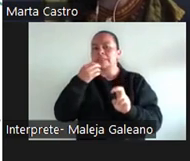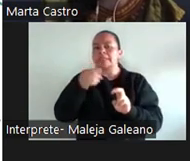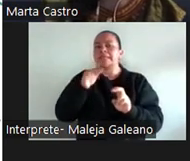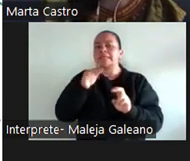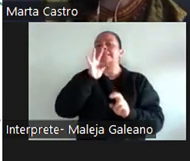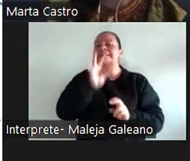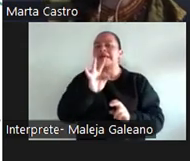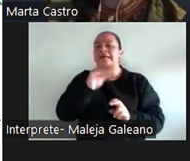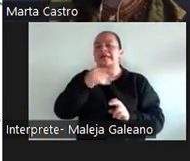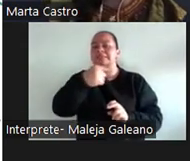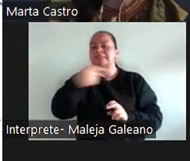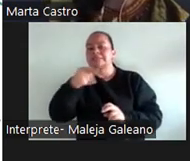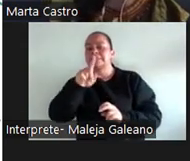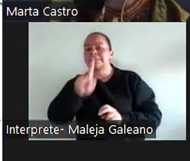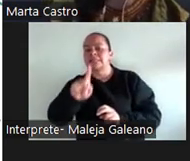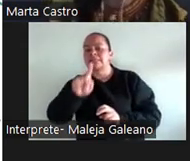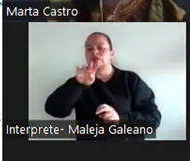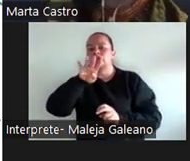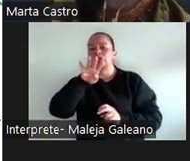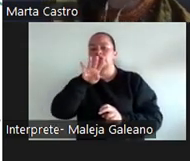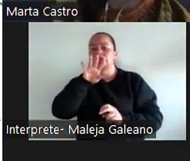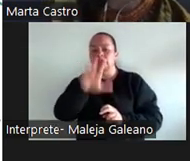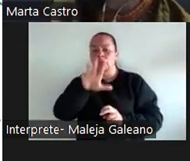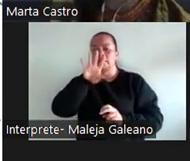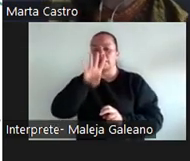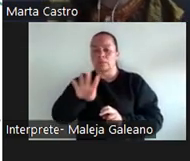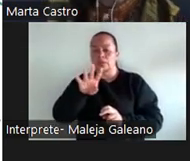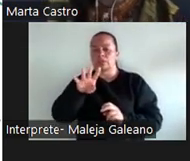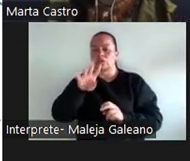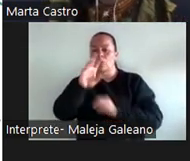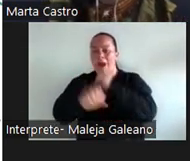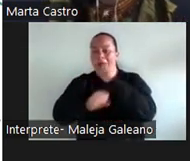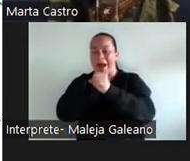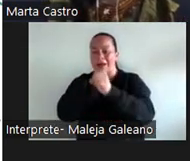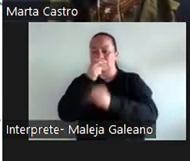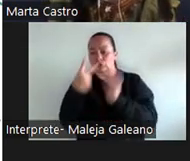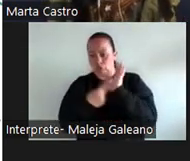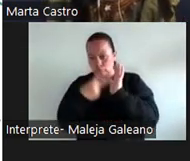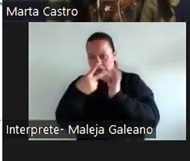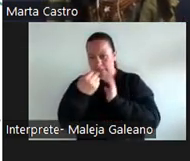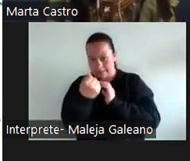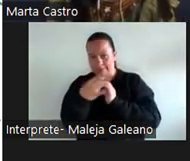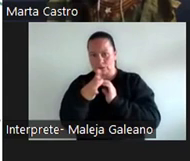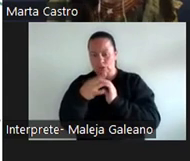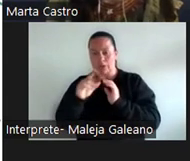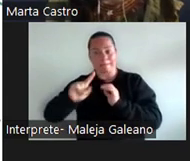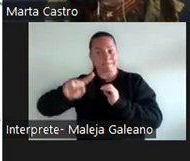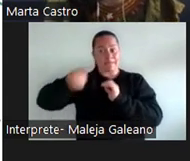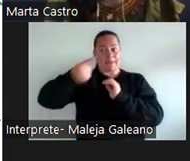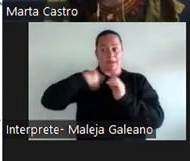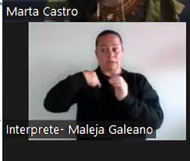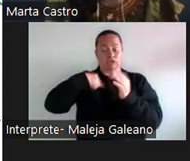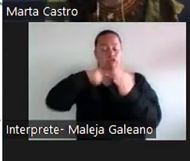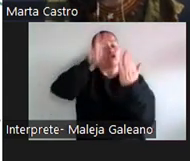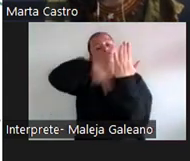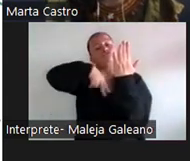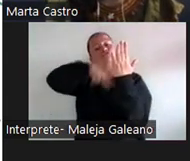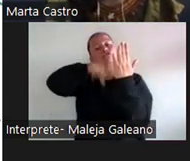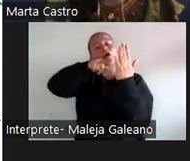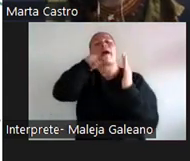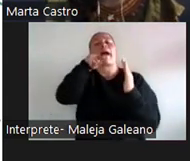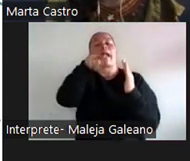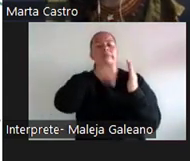t154 del 2014 que es así una de las primeras que leí la corte fijo una descripción sobre el